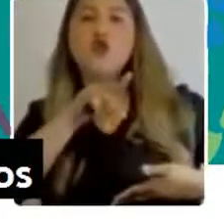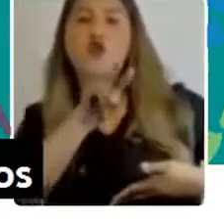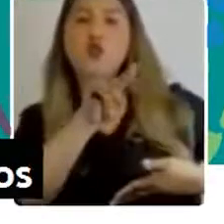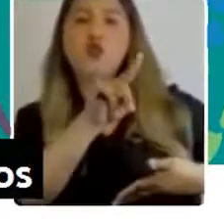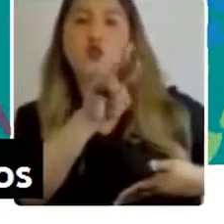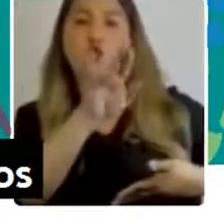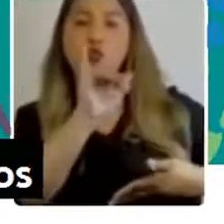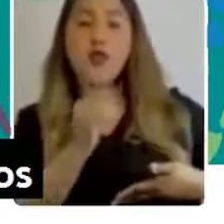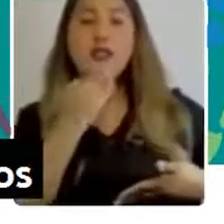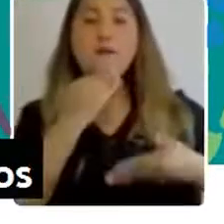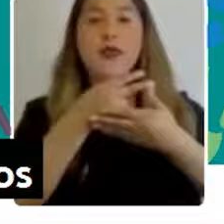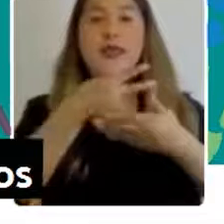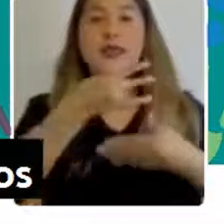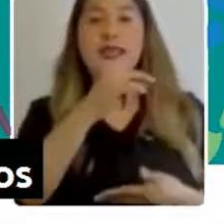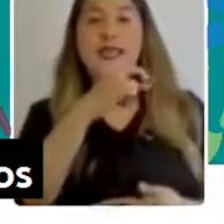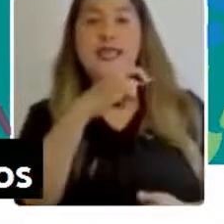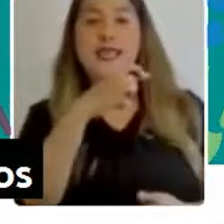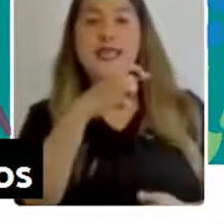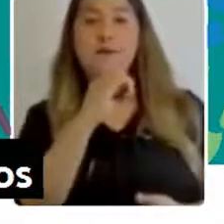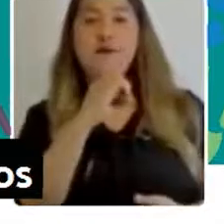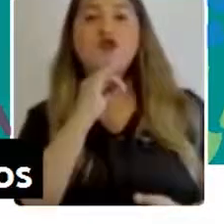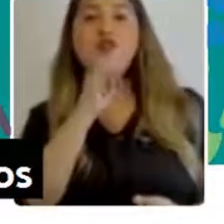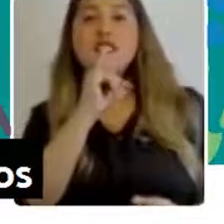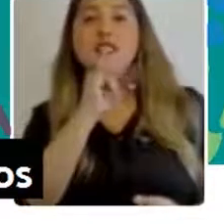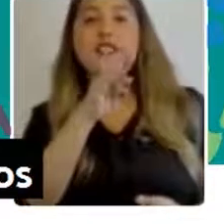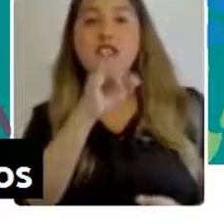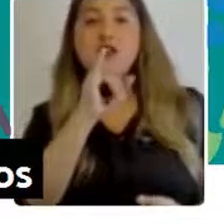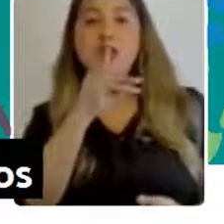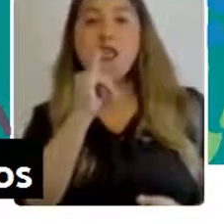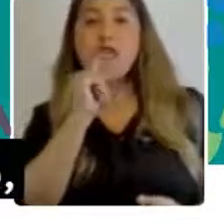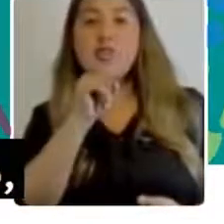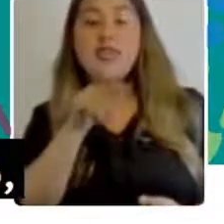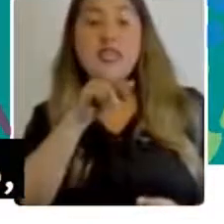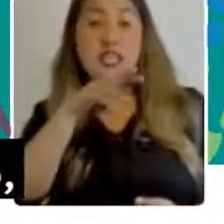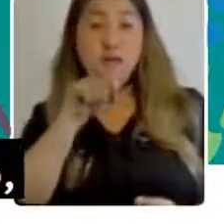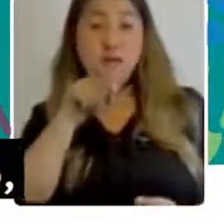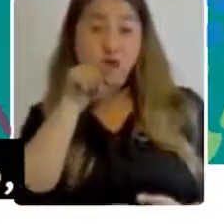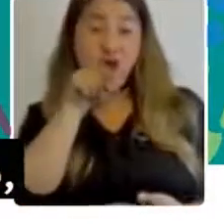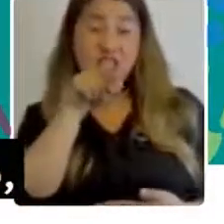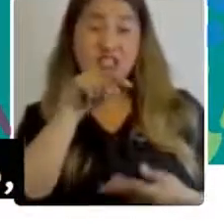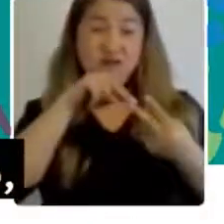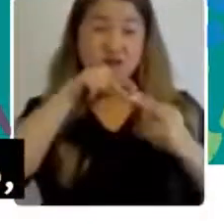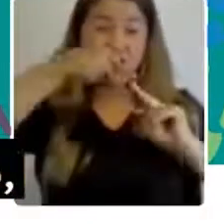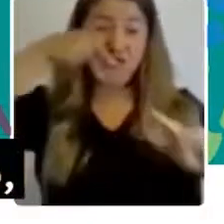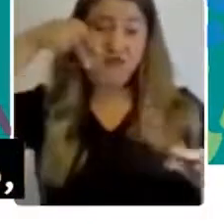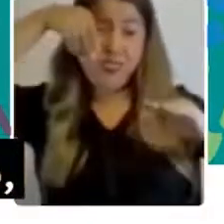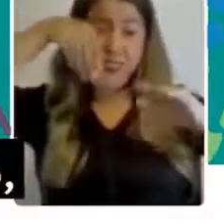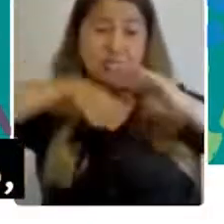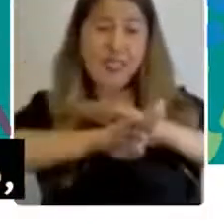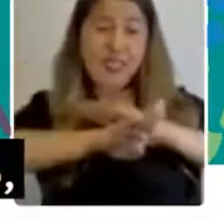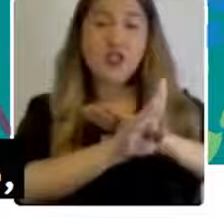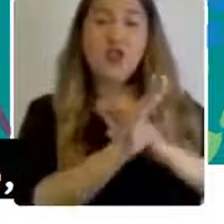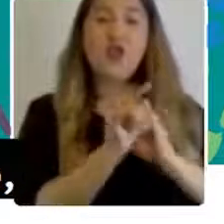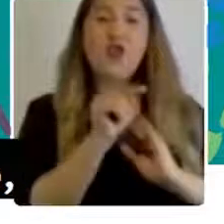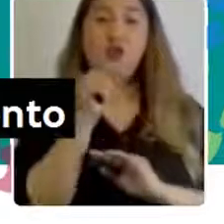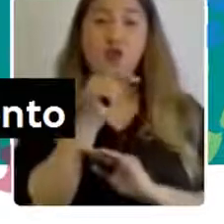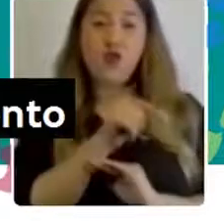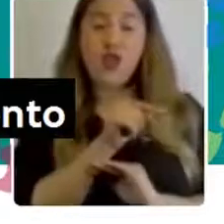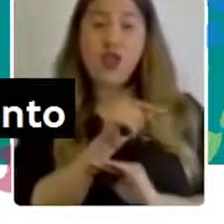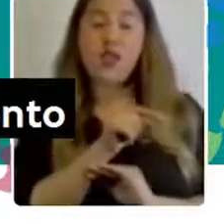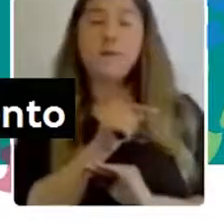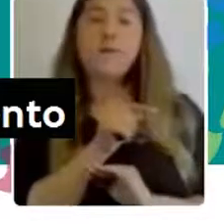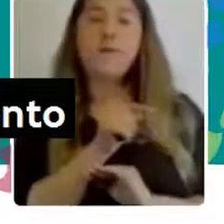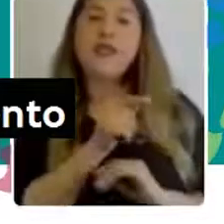daño que puede ocurrir cuando no hay un diagnóstico oportuno en estos casos, se cubre el tamizaje, el diagnóstico y